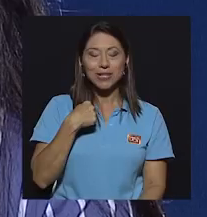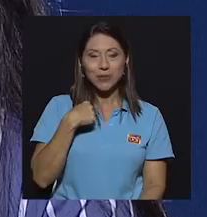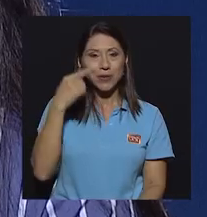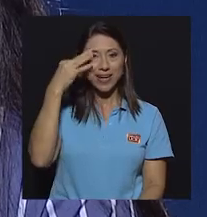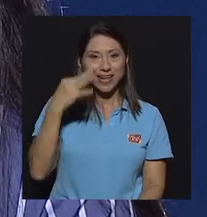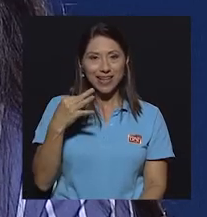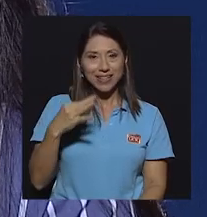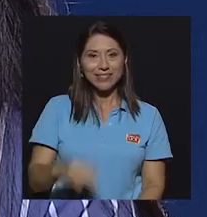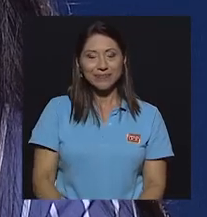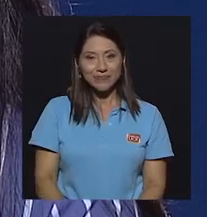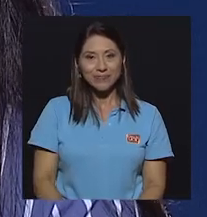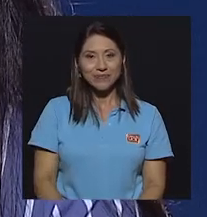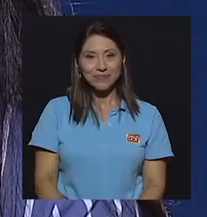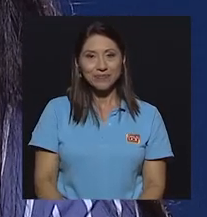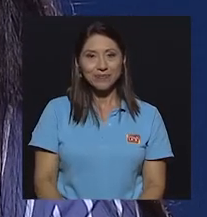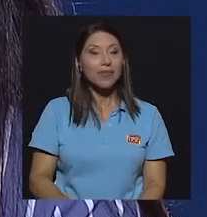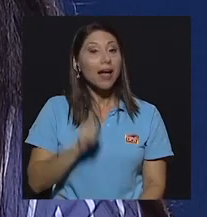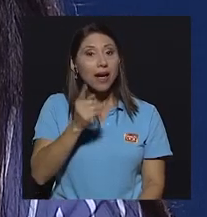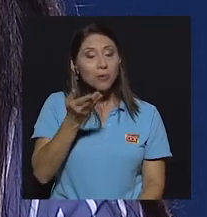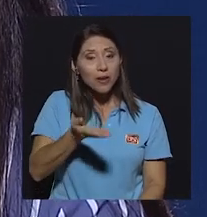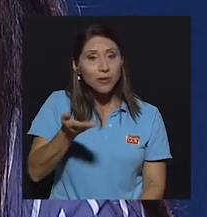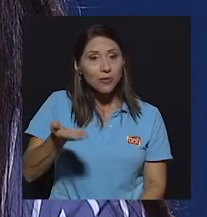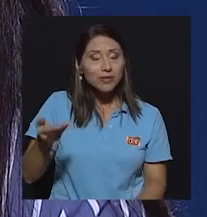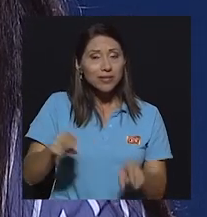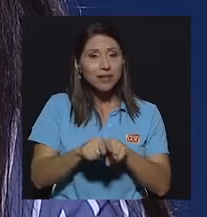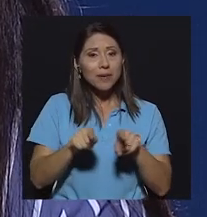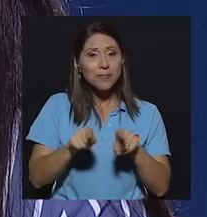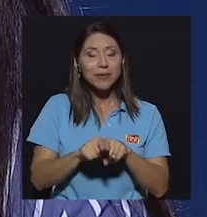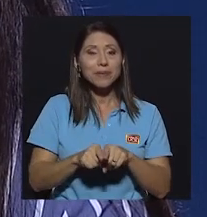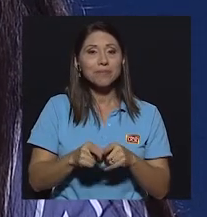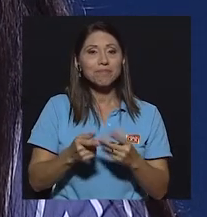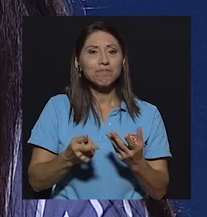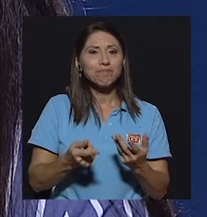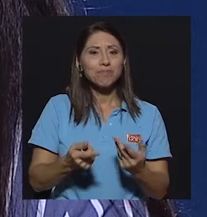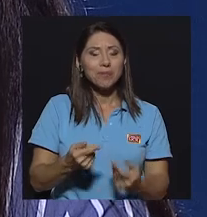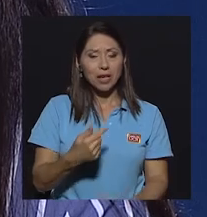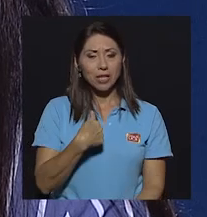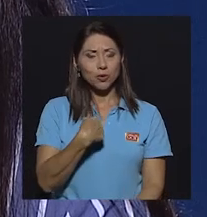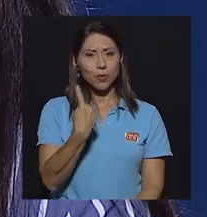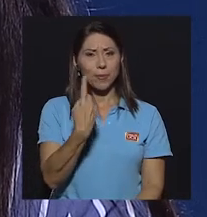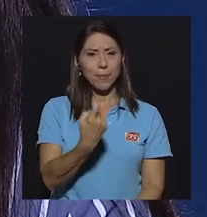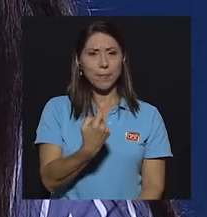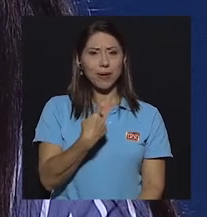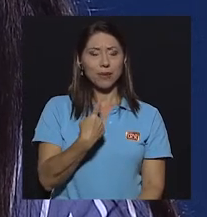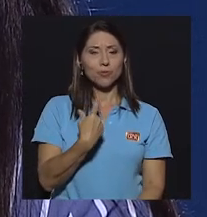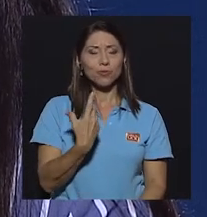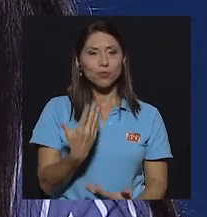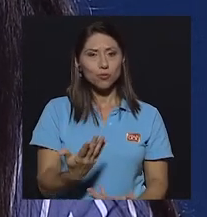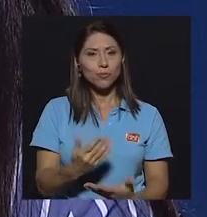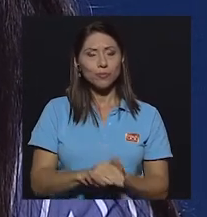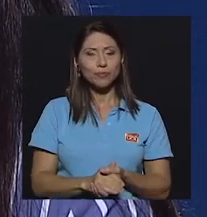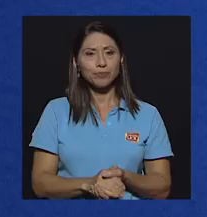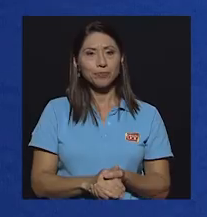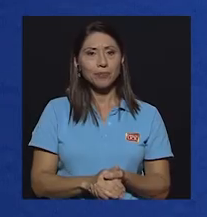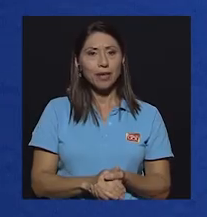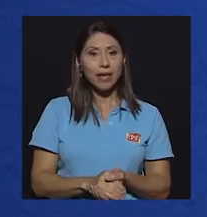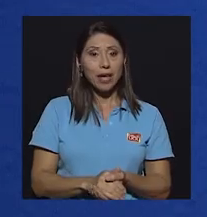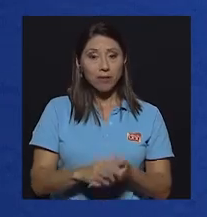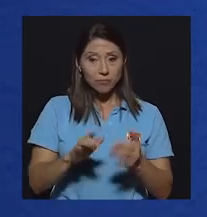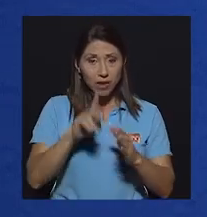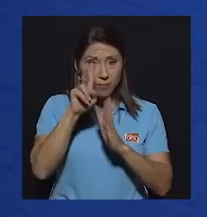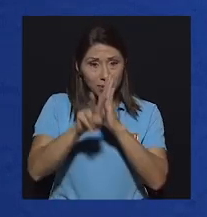pregunta? Algo así que como, ¿cómo te afectó o cómo te cambia o cómo te va a cambiar la experiencia? Algo así